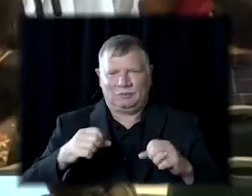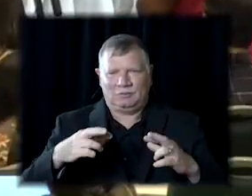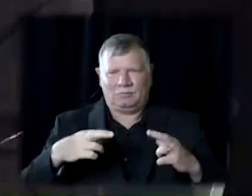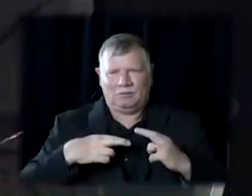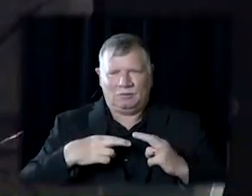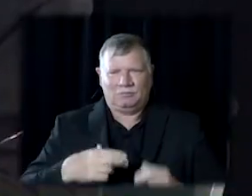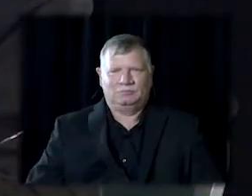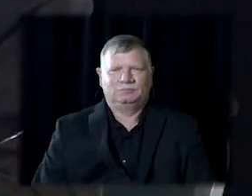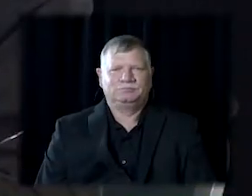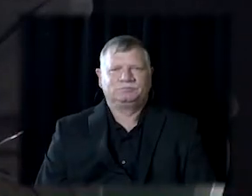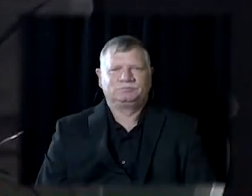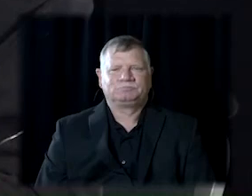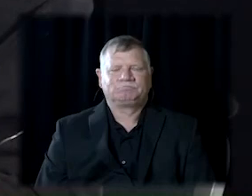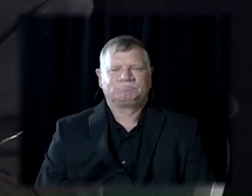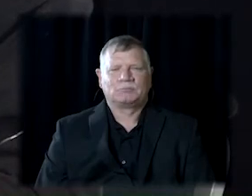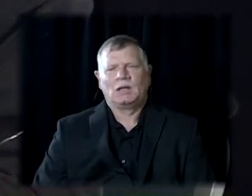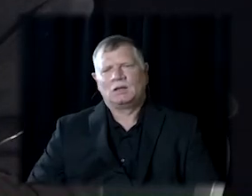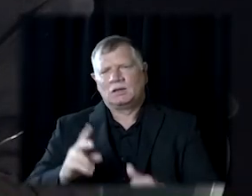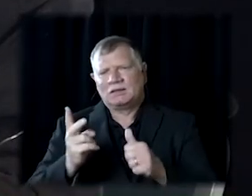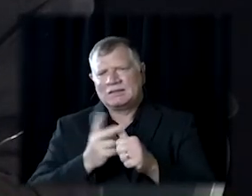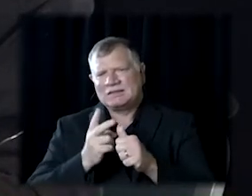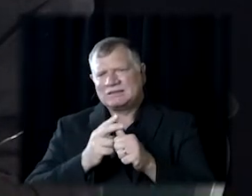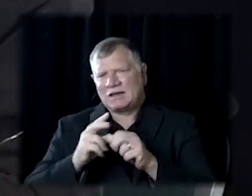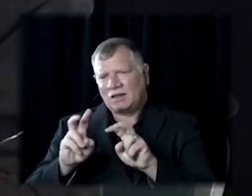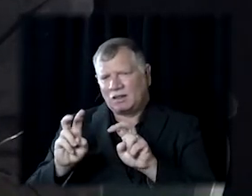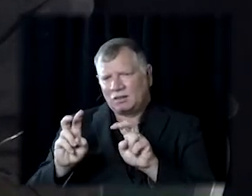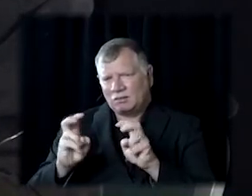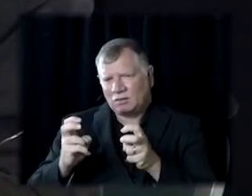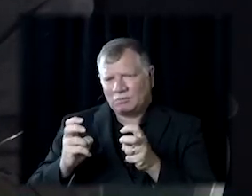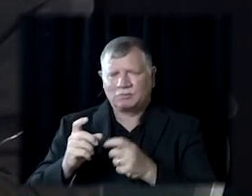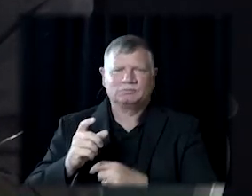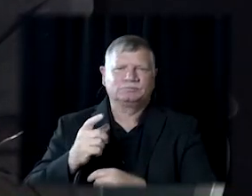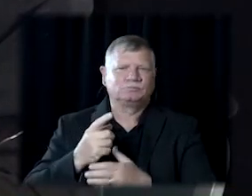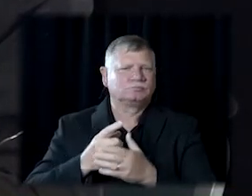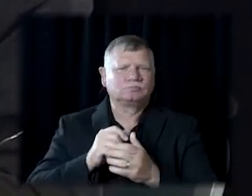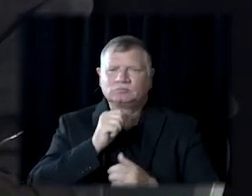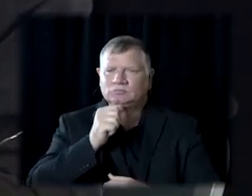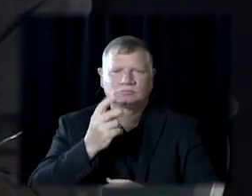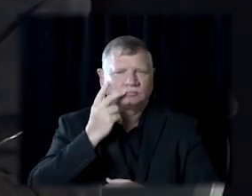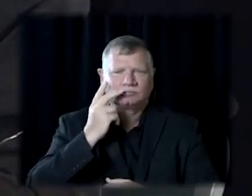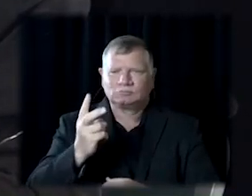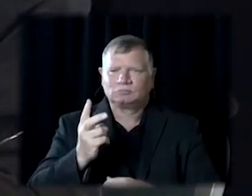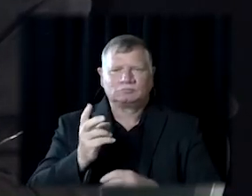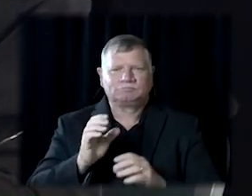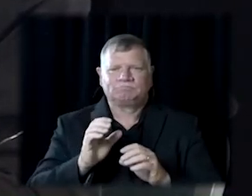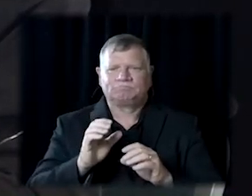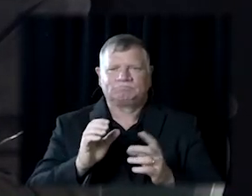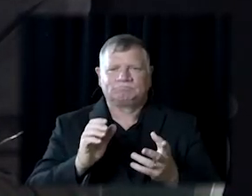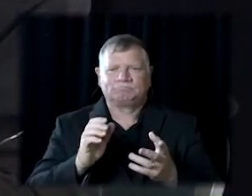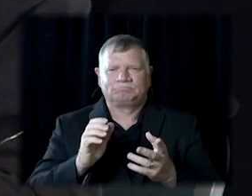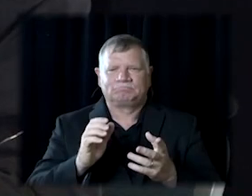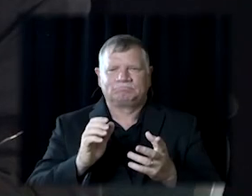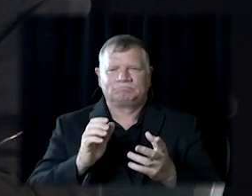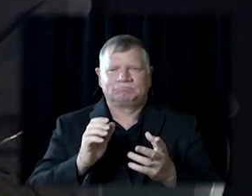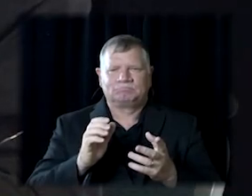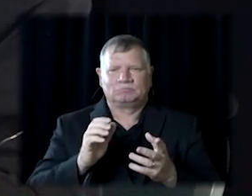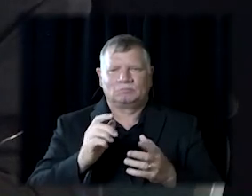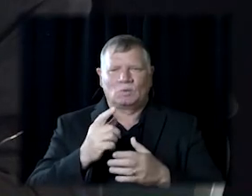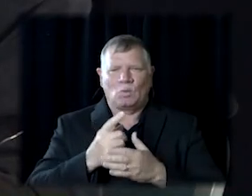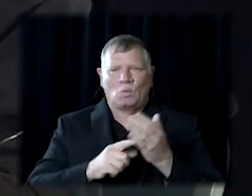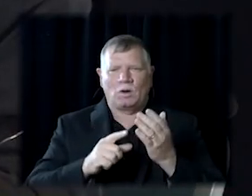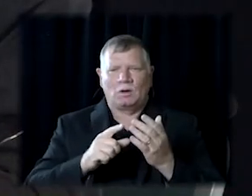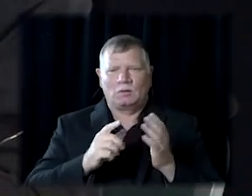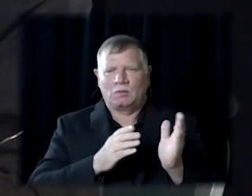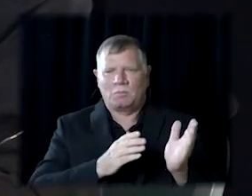Sobre el segundo tema, no, o sea, hemos visto preliminarmente lo que se